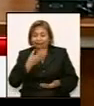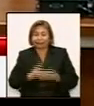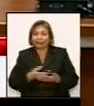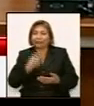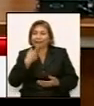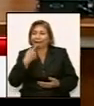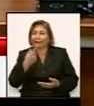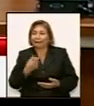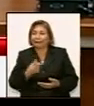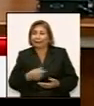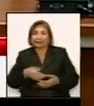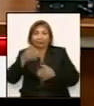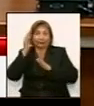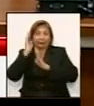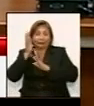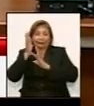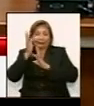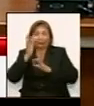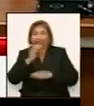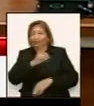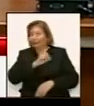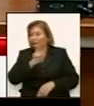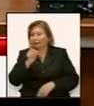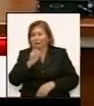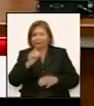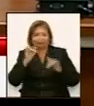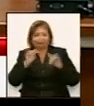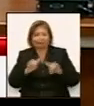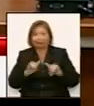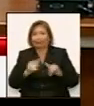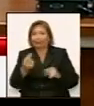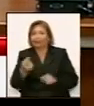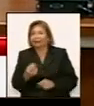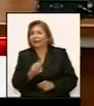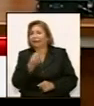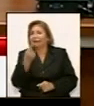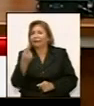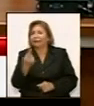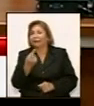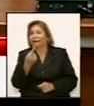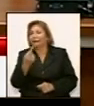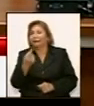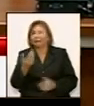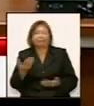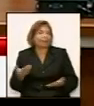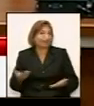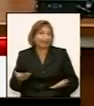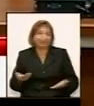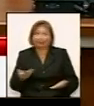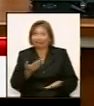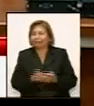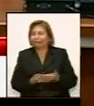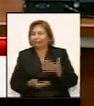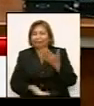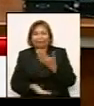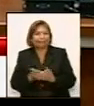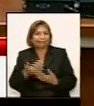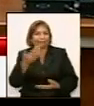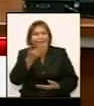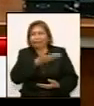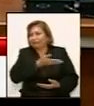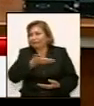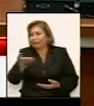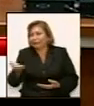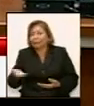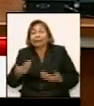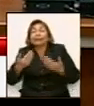dicho las expositoras, esto no puede quedar solo en manos de los ciudadanos,